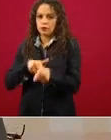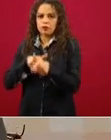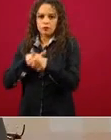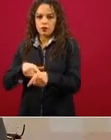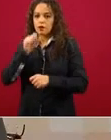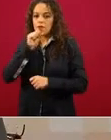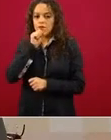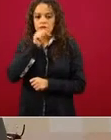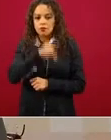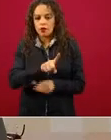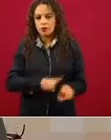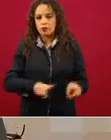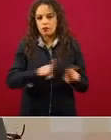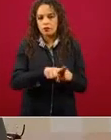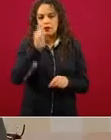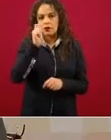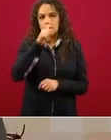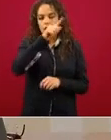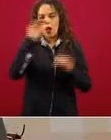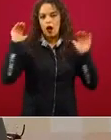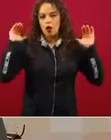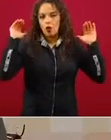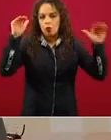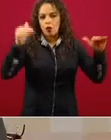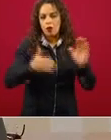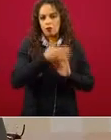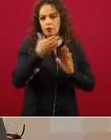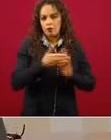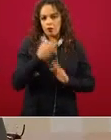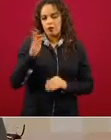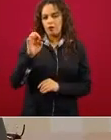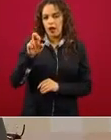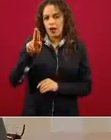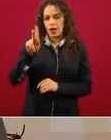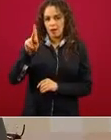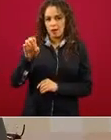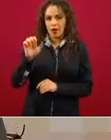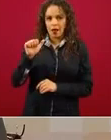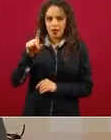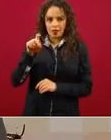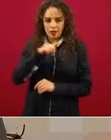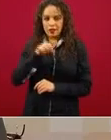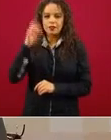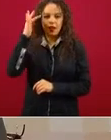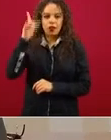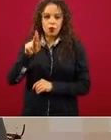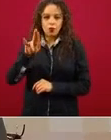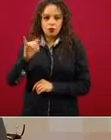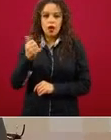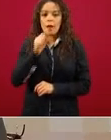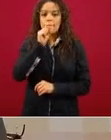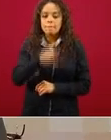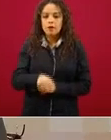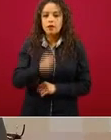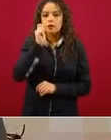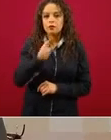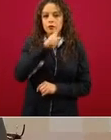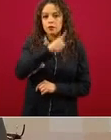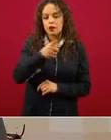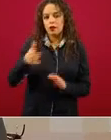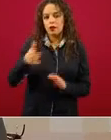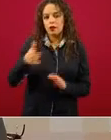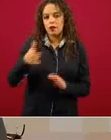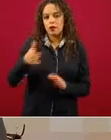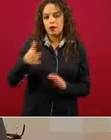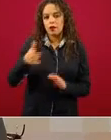construcción del aeropuerto Felipe Ángeles en Santa Lucía, y así ocurrió y ha estado ocurriendo en la construcción de la refinería de